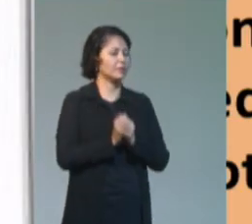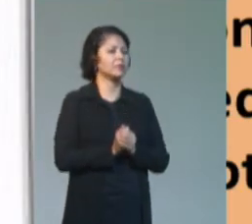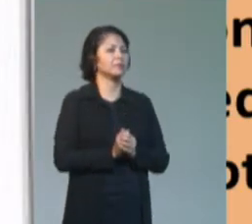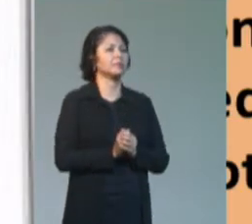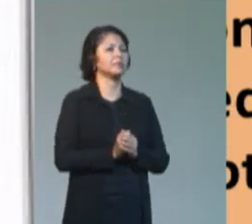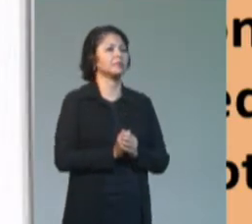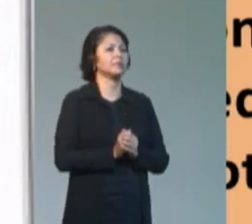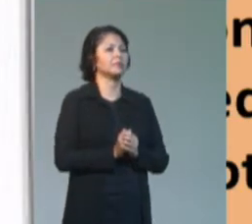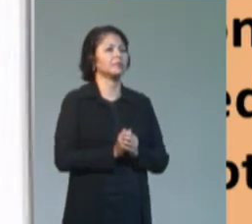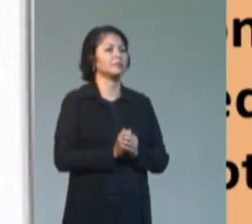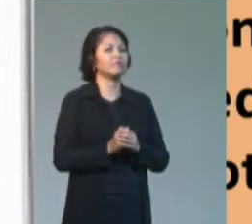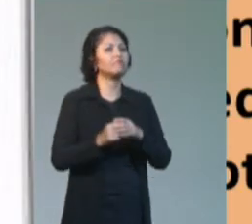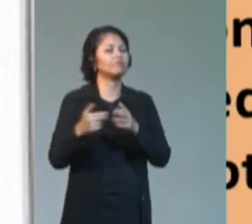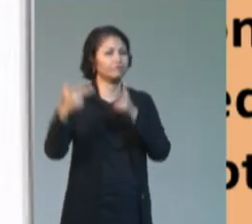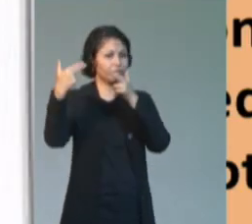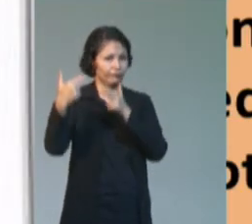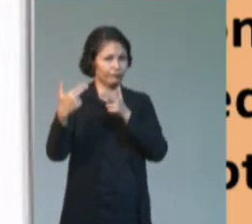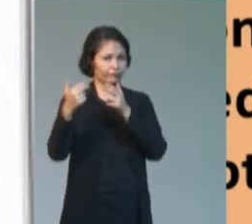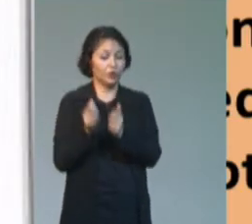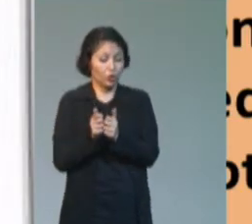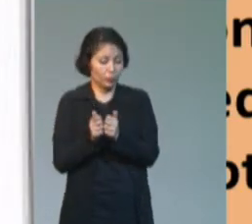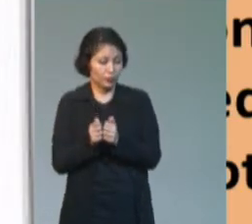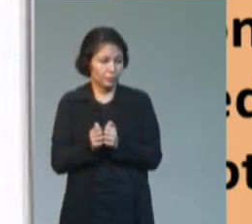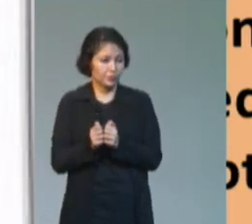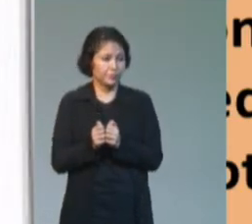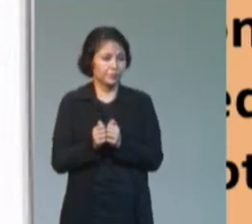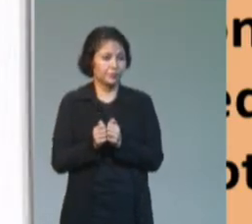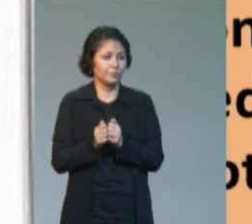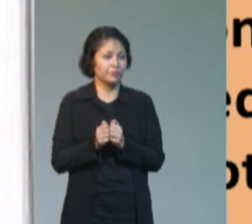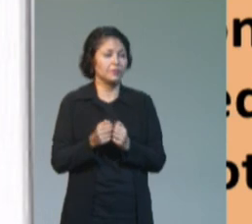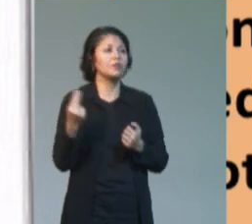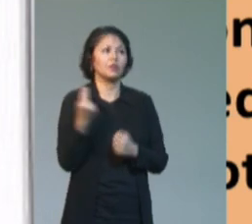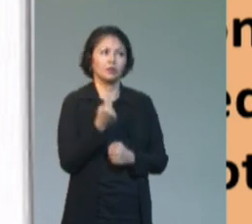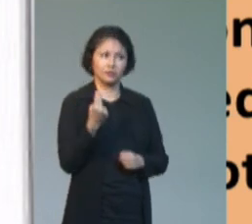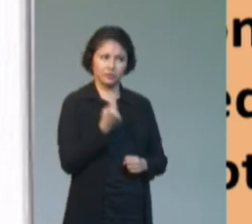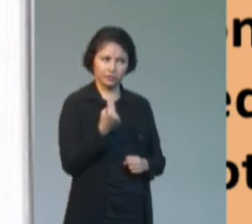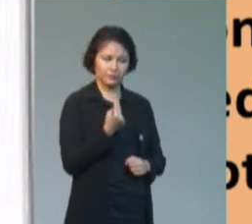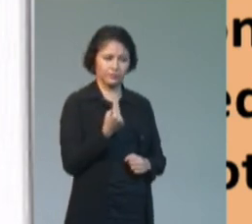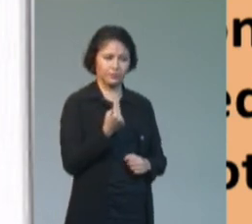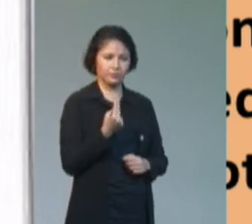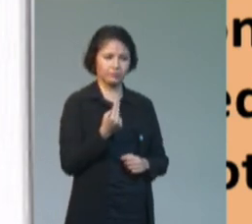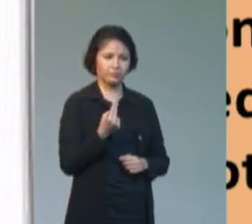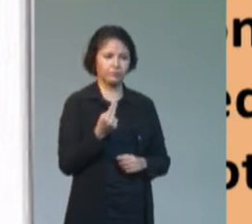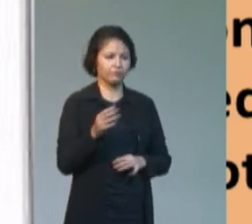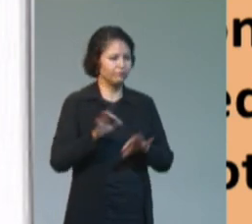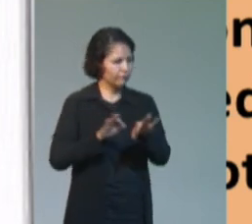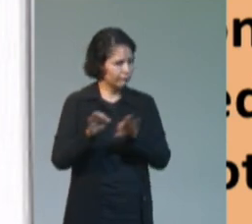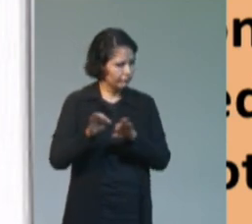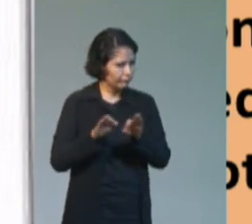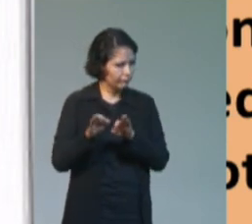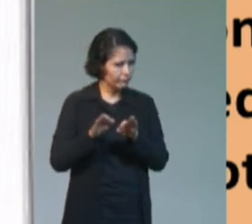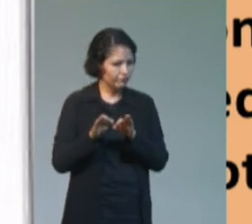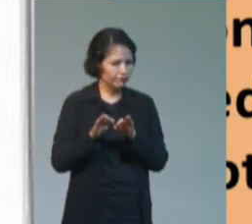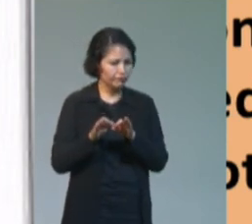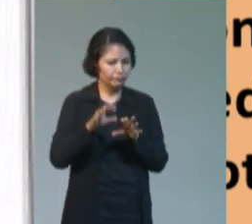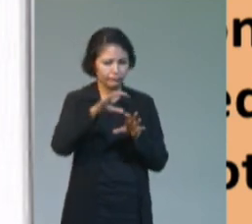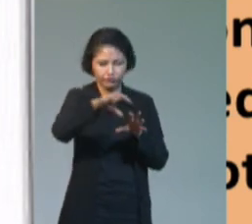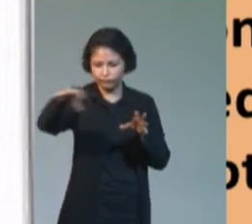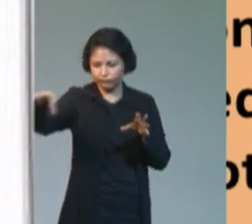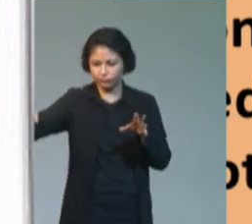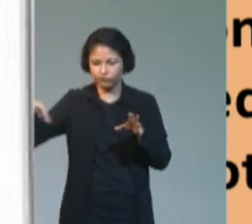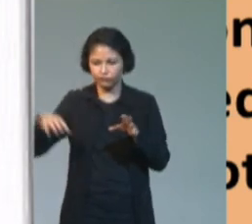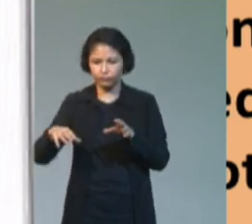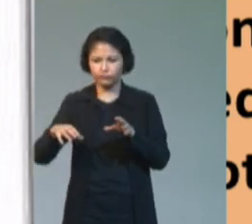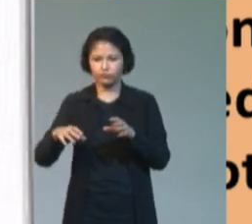aprendizaje móvil creo que también estamos vamos a ir tendiendo a lo que sería trabajar con entornos de multiplataforma